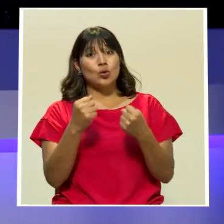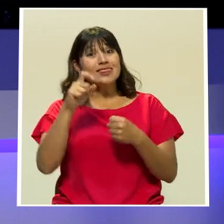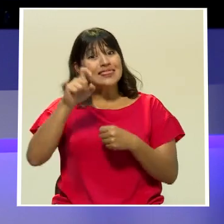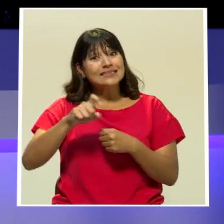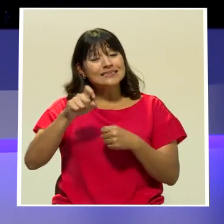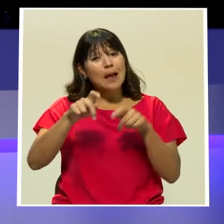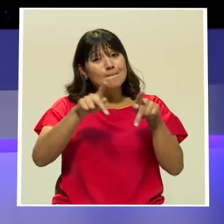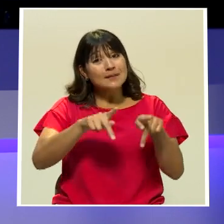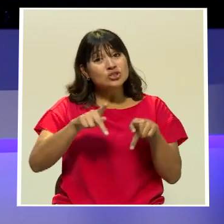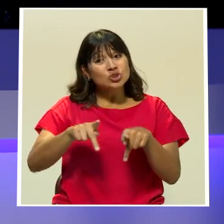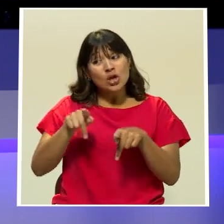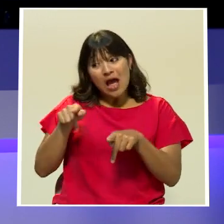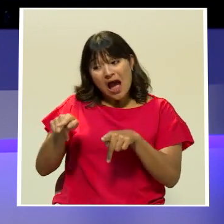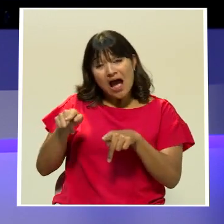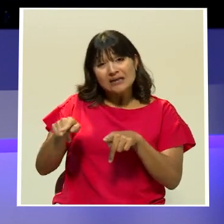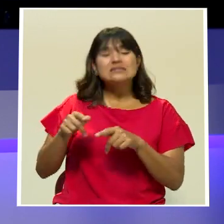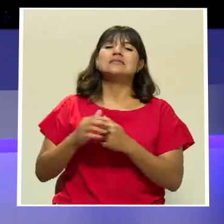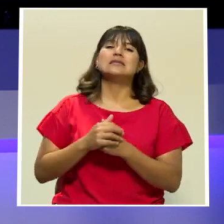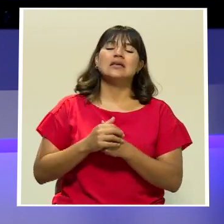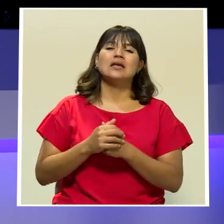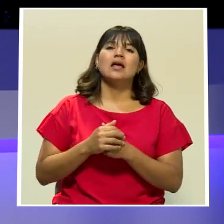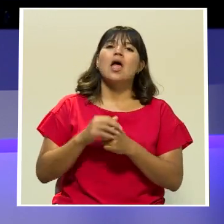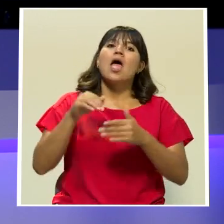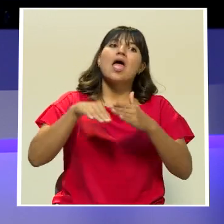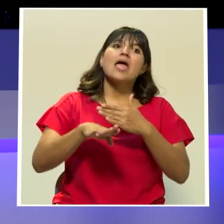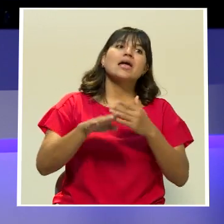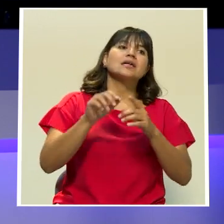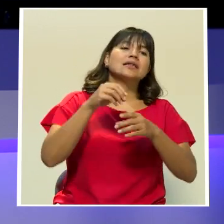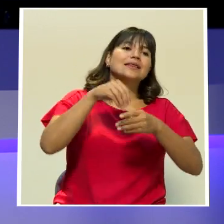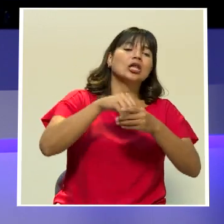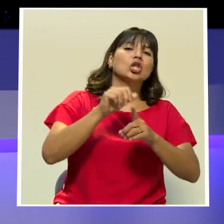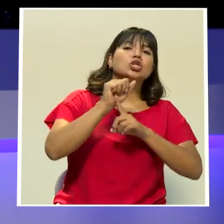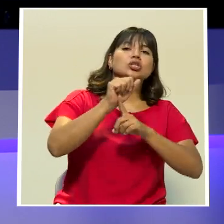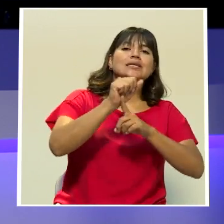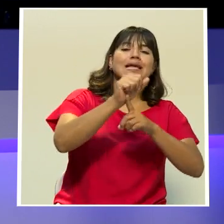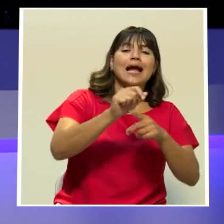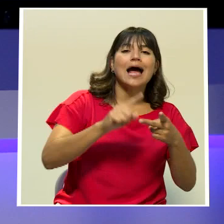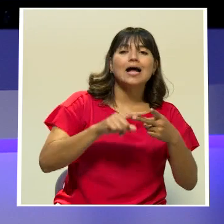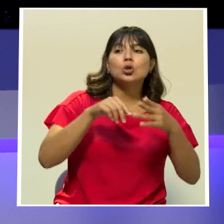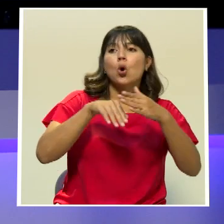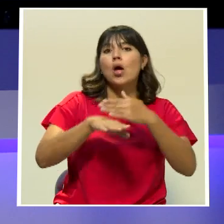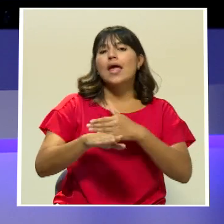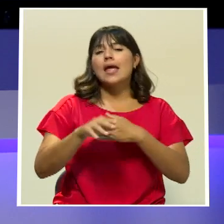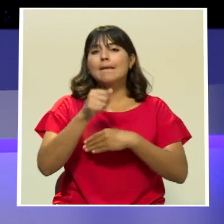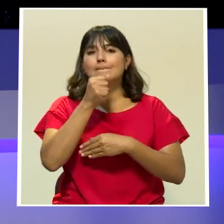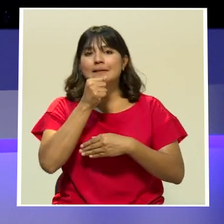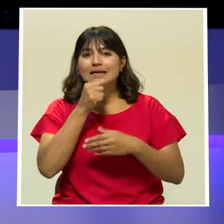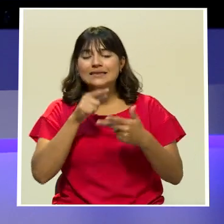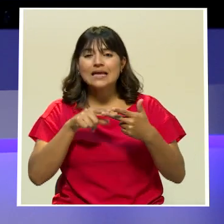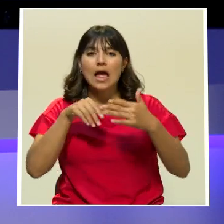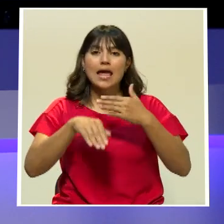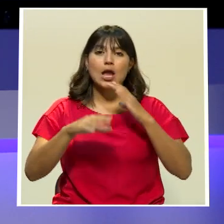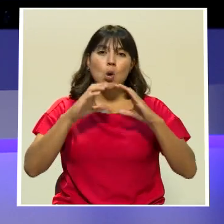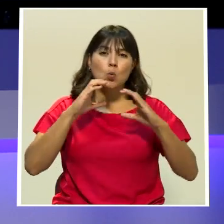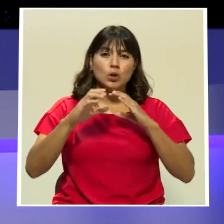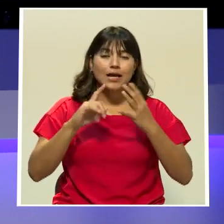los sindicatos, en el mundo de la empresa, en los medios de comunicación, en la política, por supuesto.